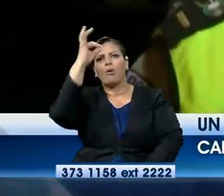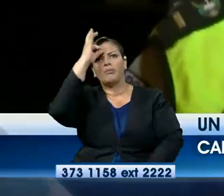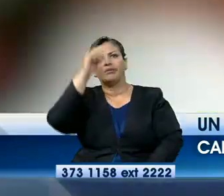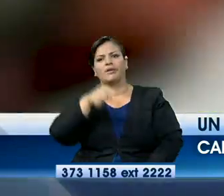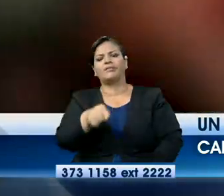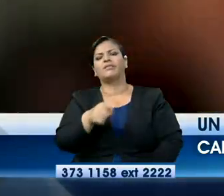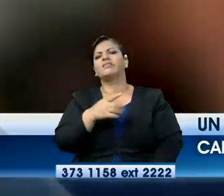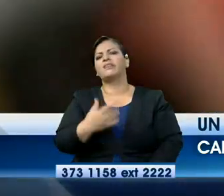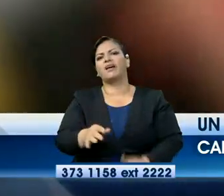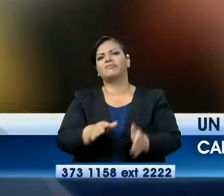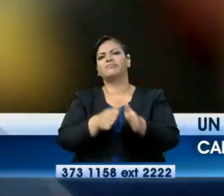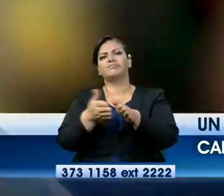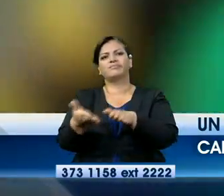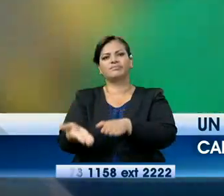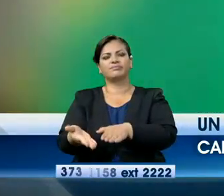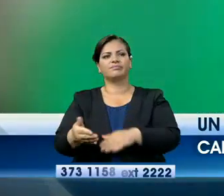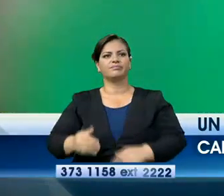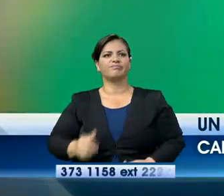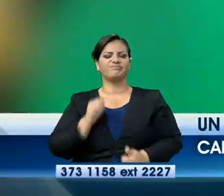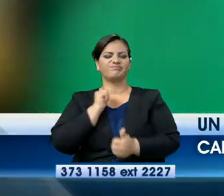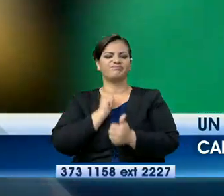deceso.